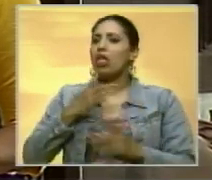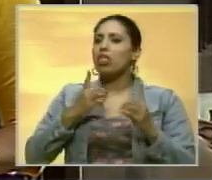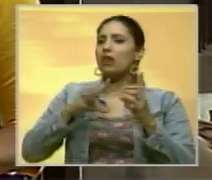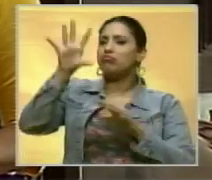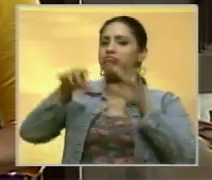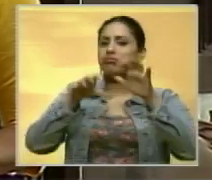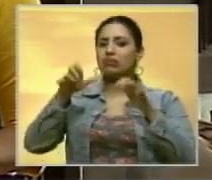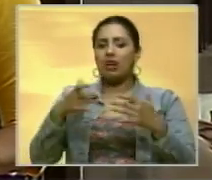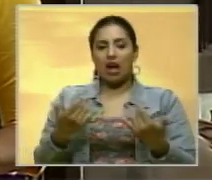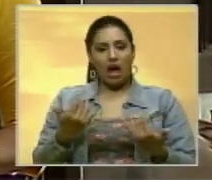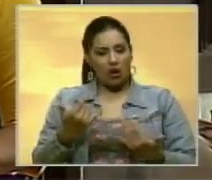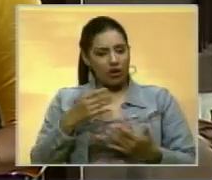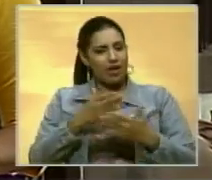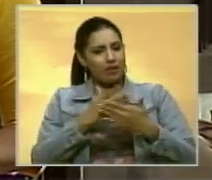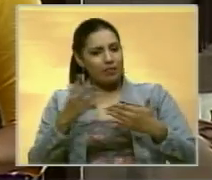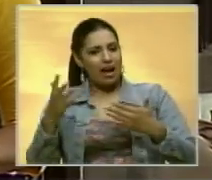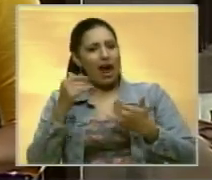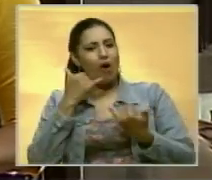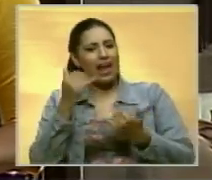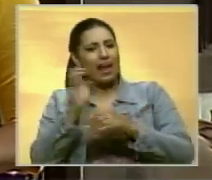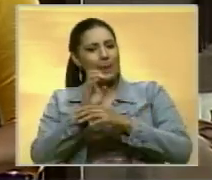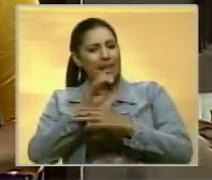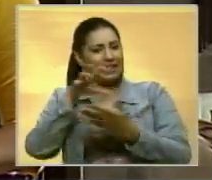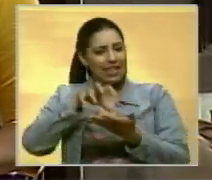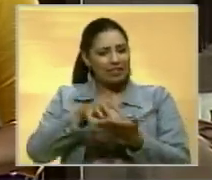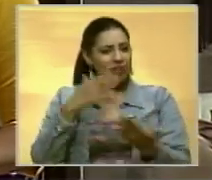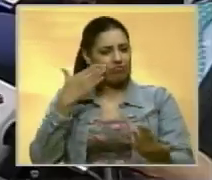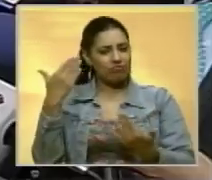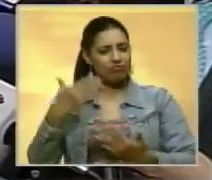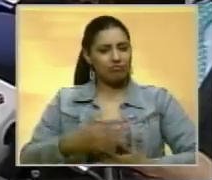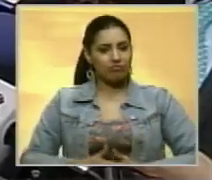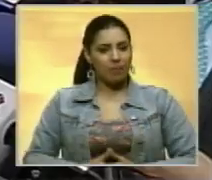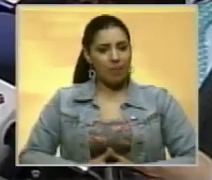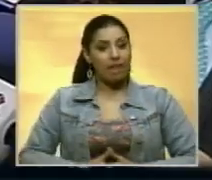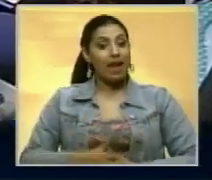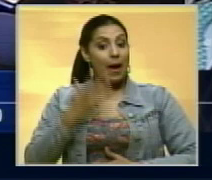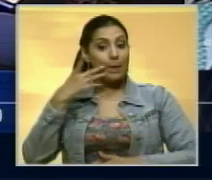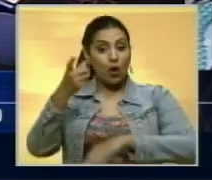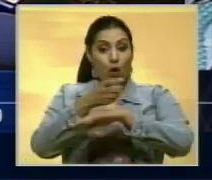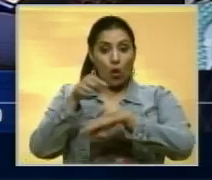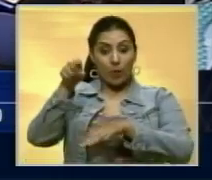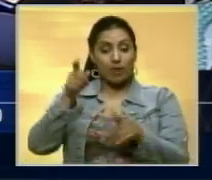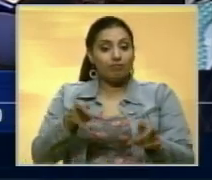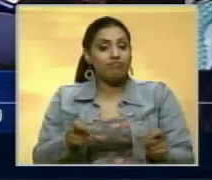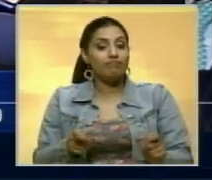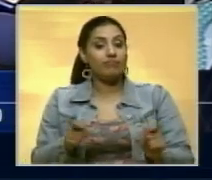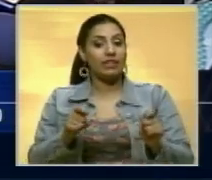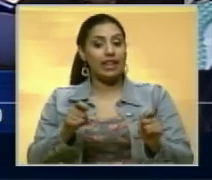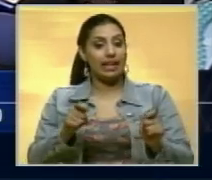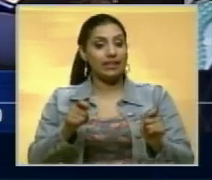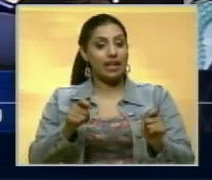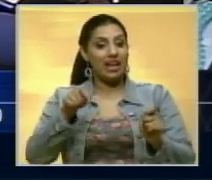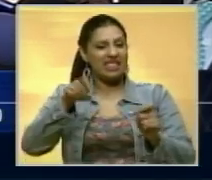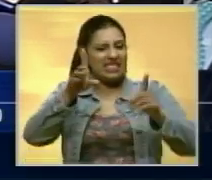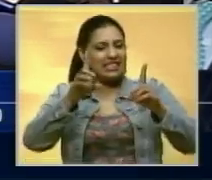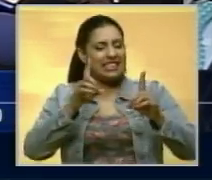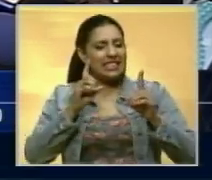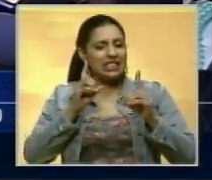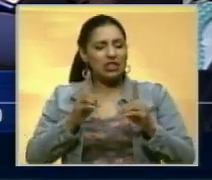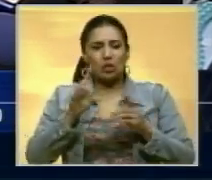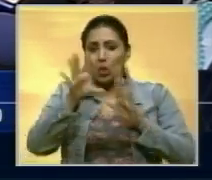la extensión del decreto de estado de excepción. Escuchemos. Si el gobierno pretende con esta